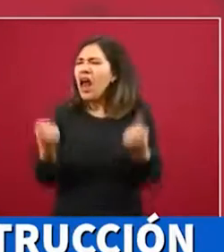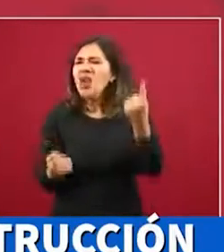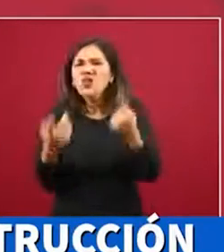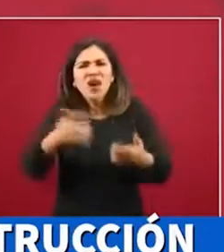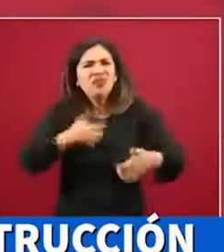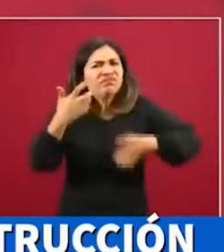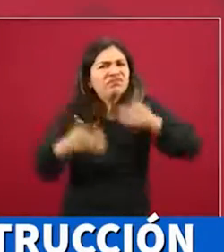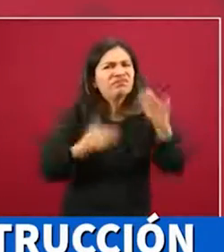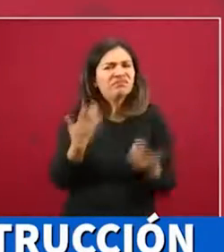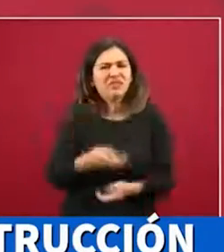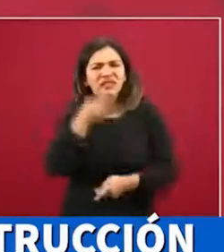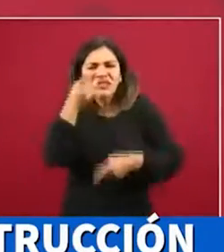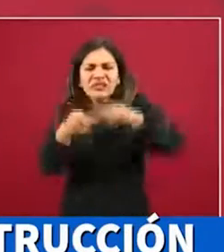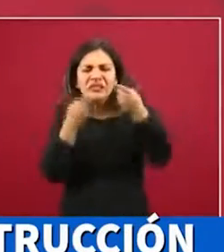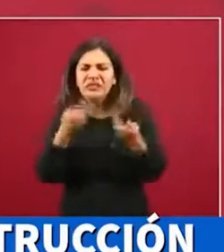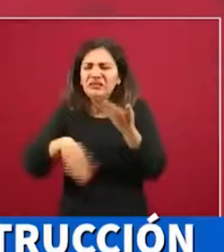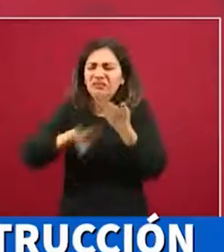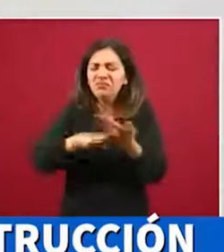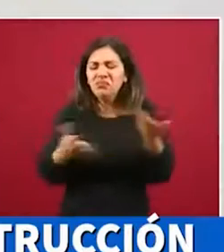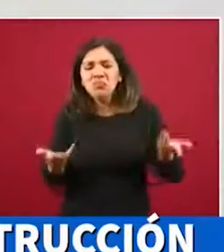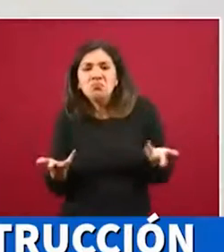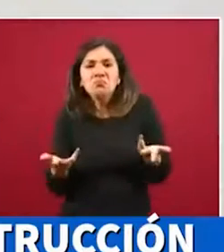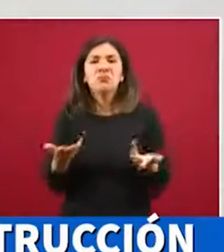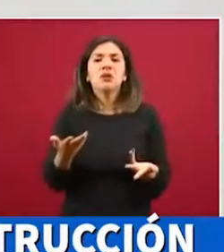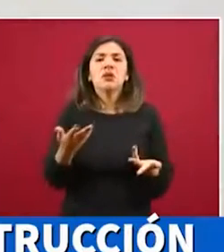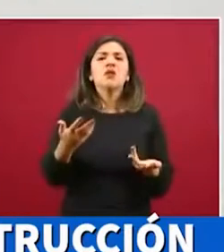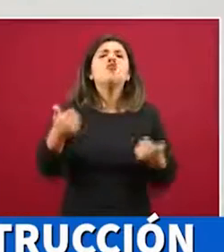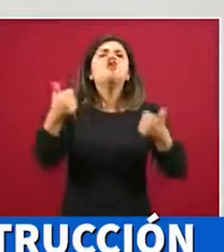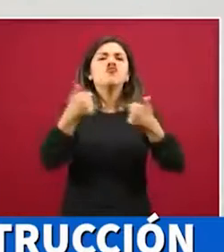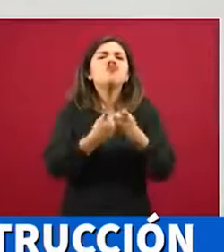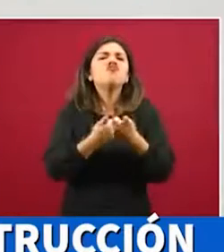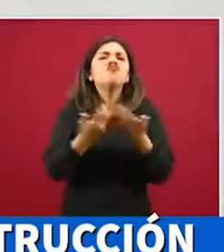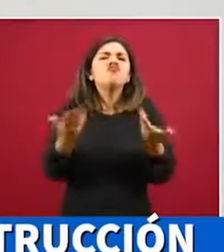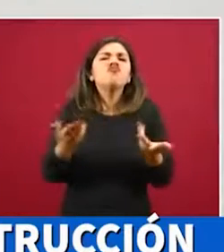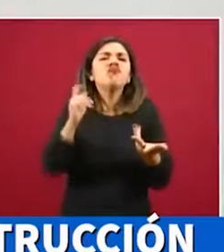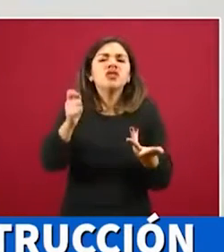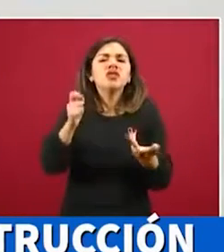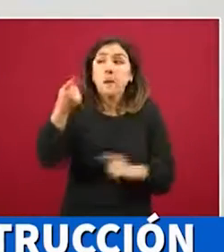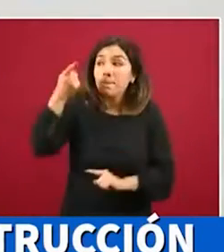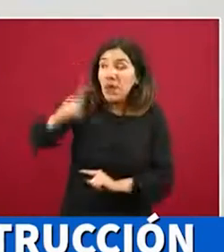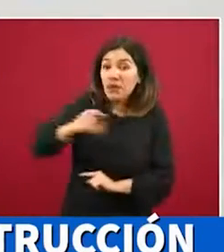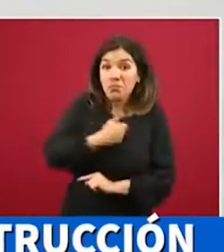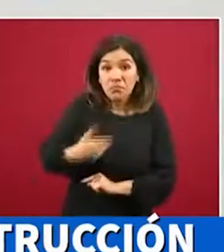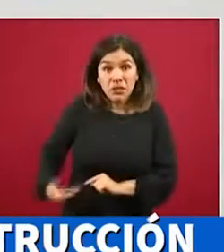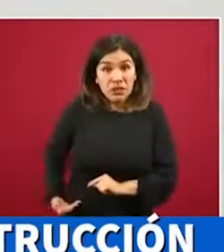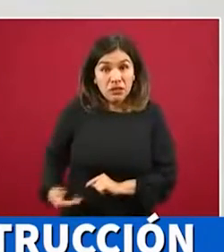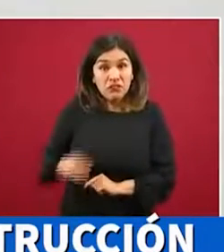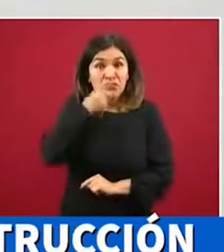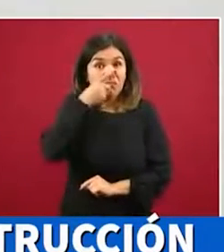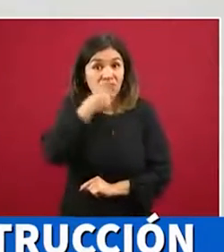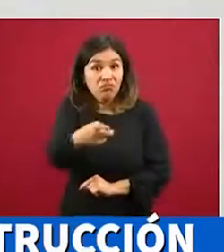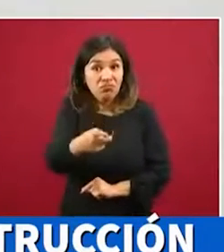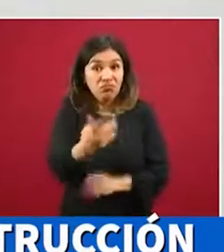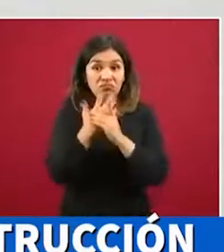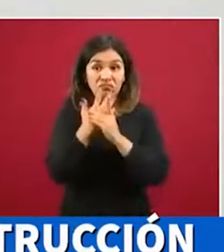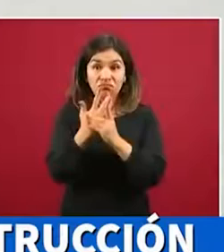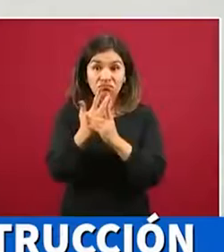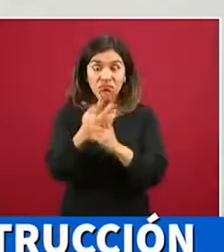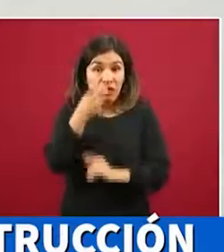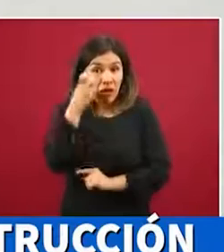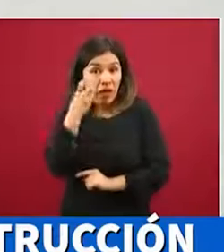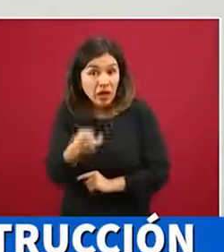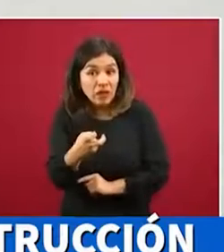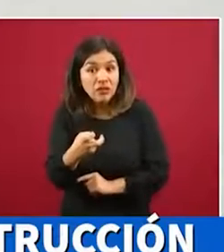quejas permanentemente, pero con la instrucción del presidente de tener ese tipo,